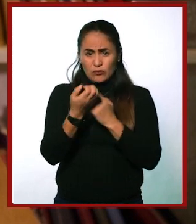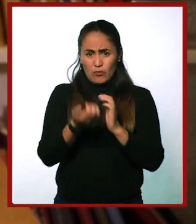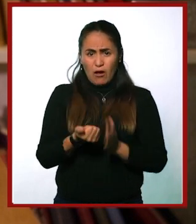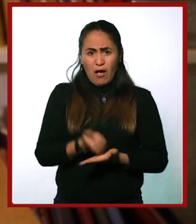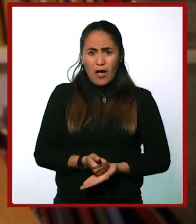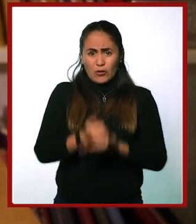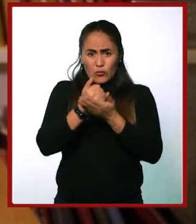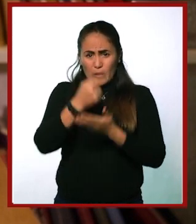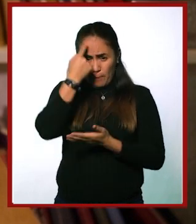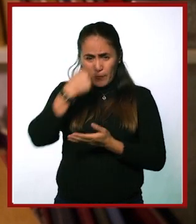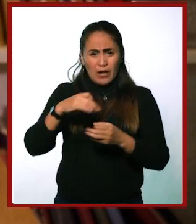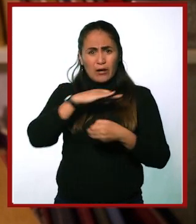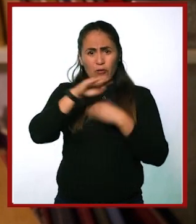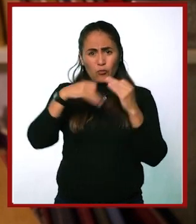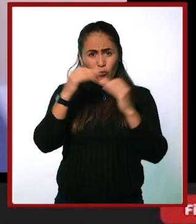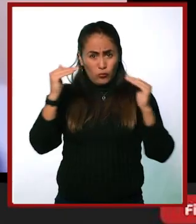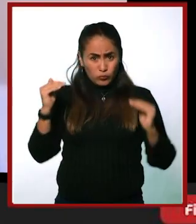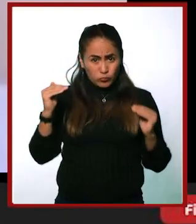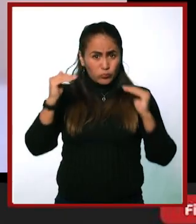una sociedad más equitativa?